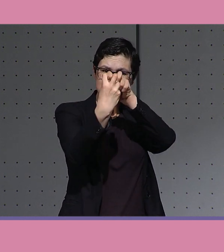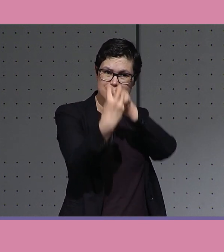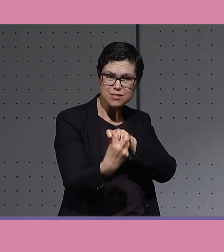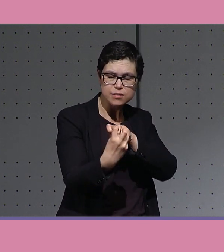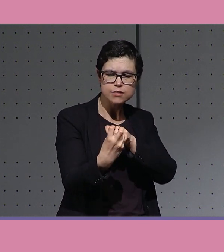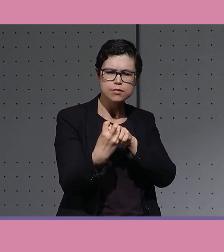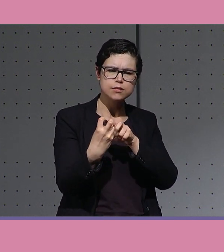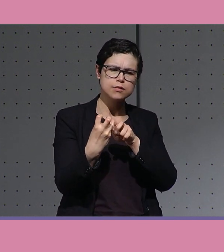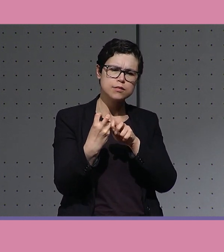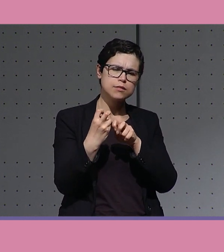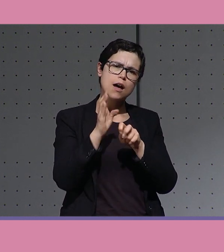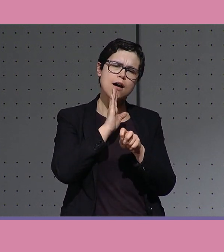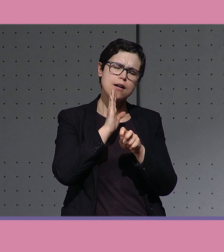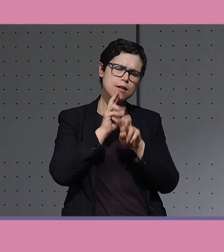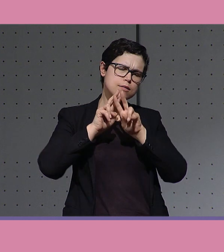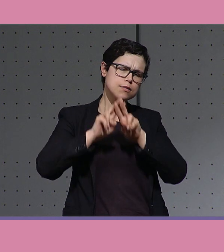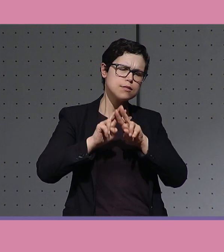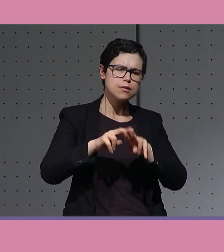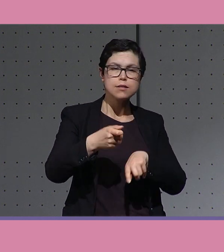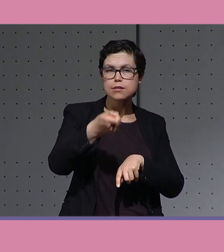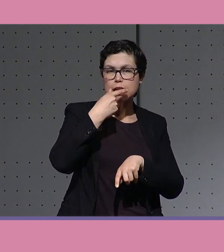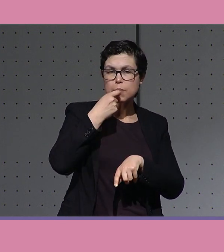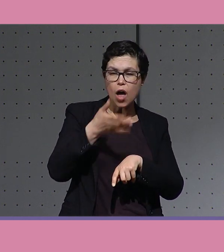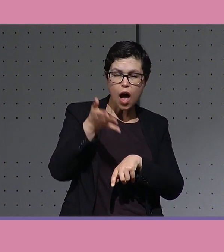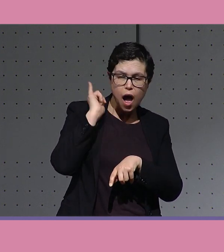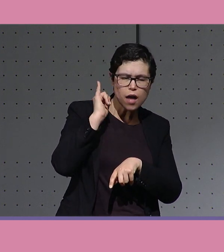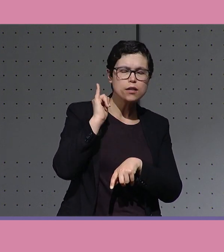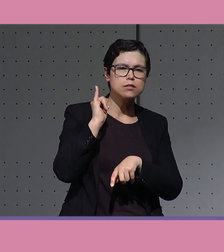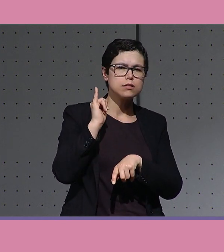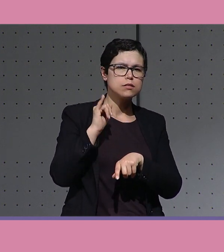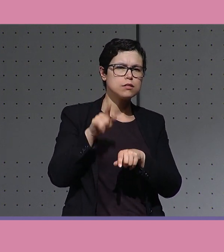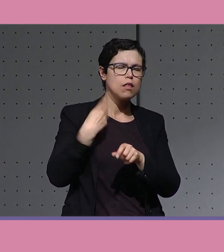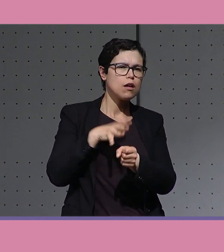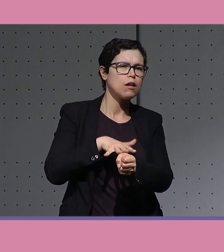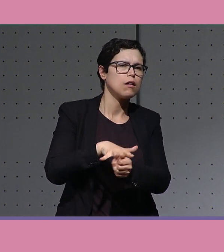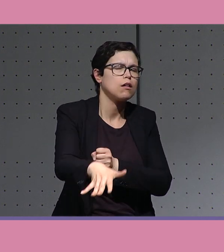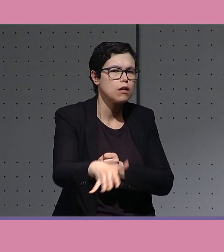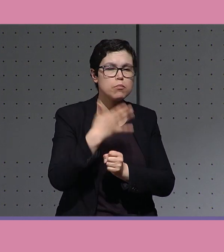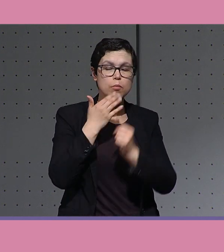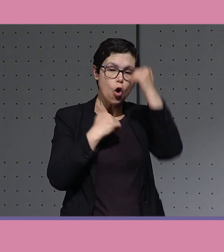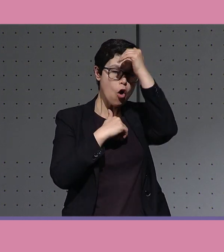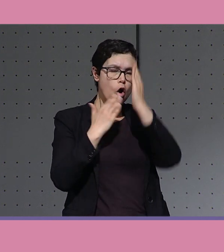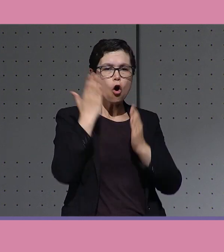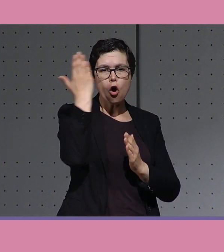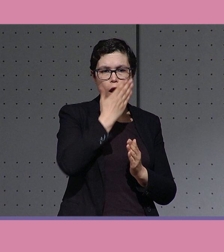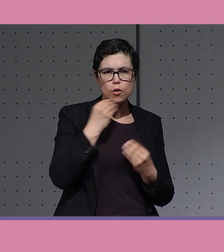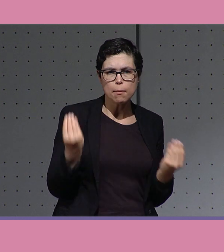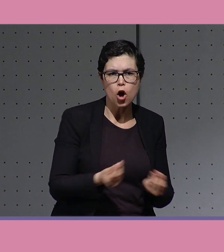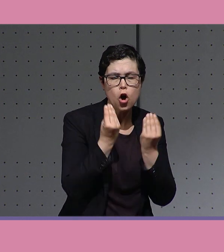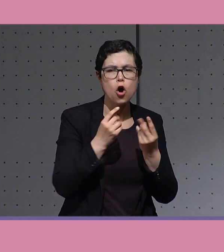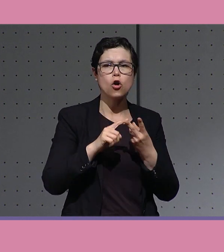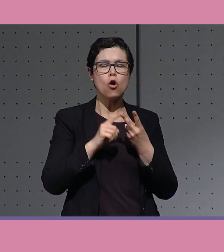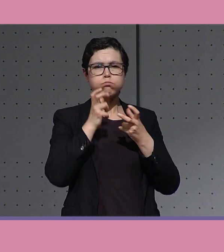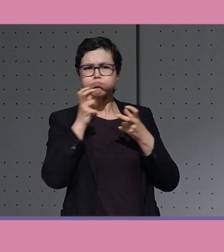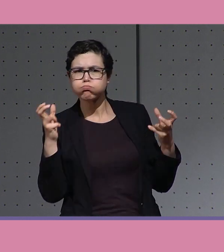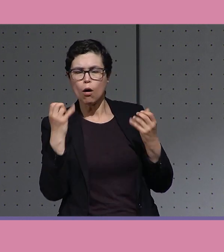qué problemas han podido surgir con el tratamiento a todos estos niveles. En casa, en el cole, se concentra más, se concentra menos, duerme más, duerme menos, ha engordado, no